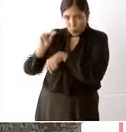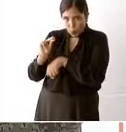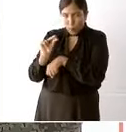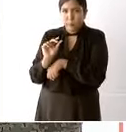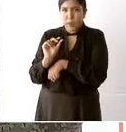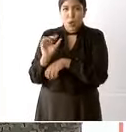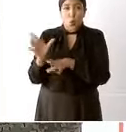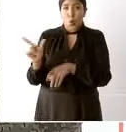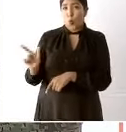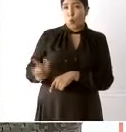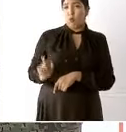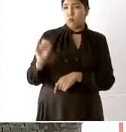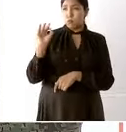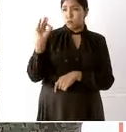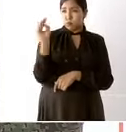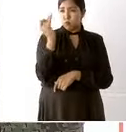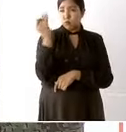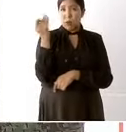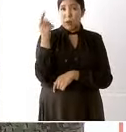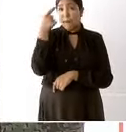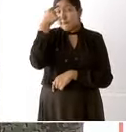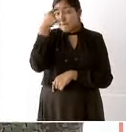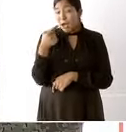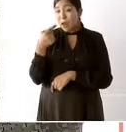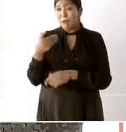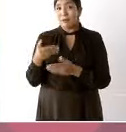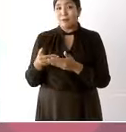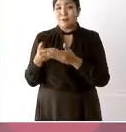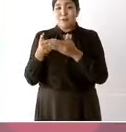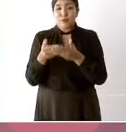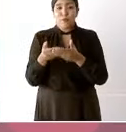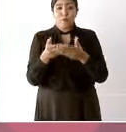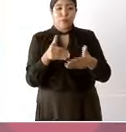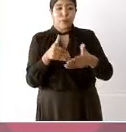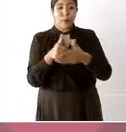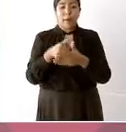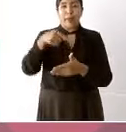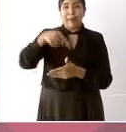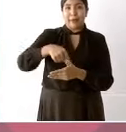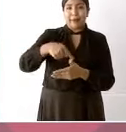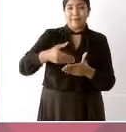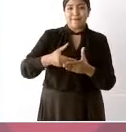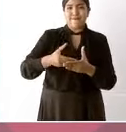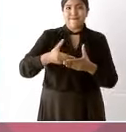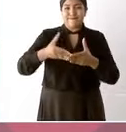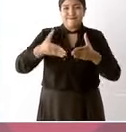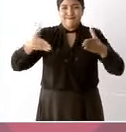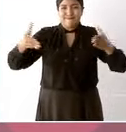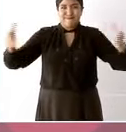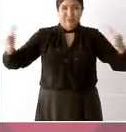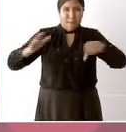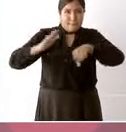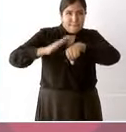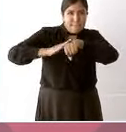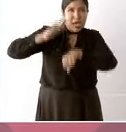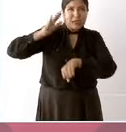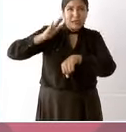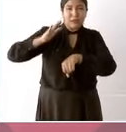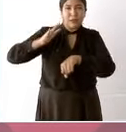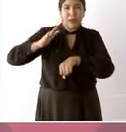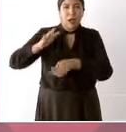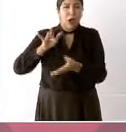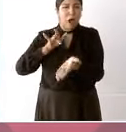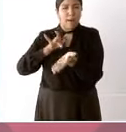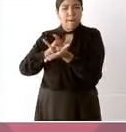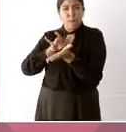para ampliar lo que es la aduana, darle más fluidez, darle más apoyo para la